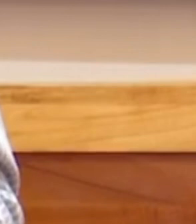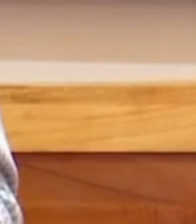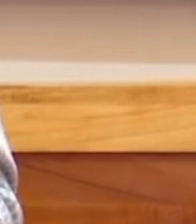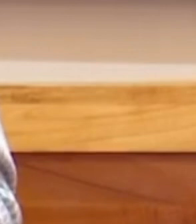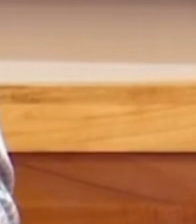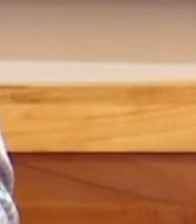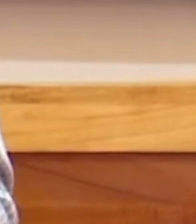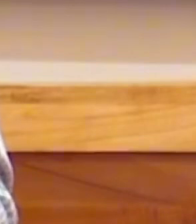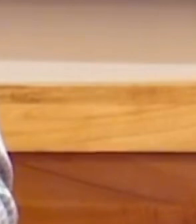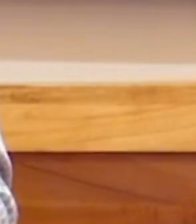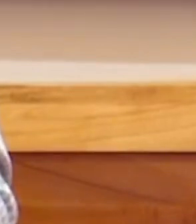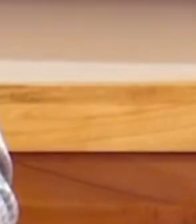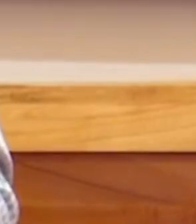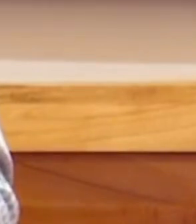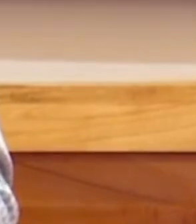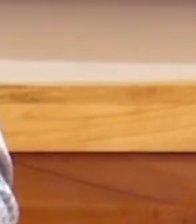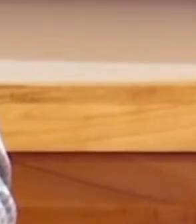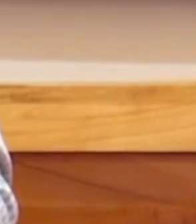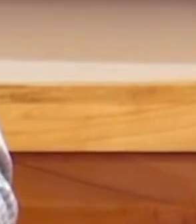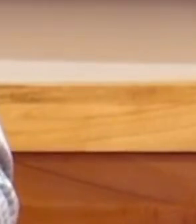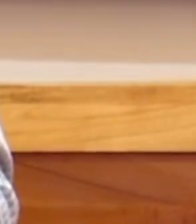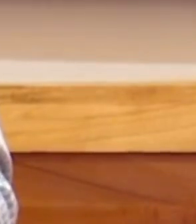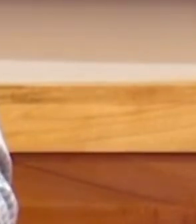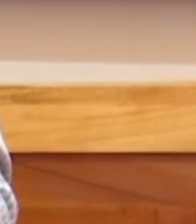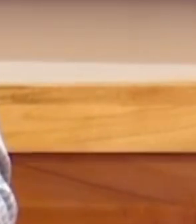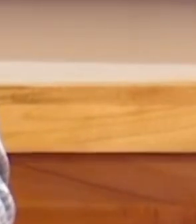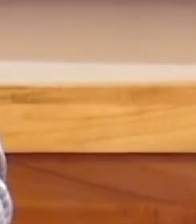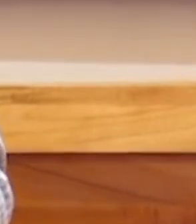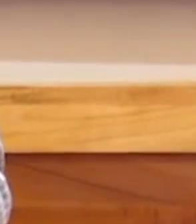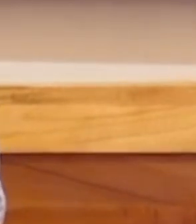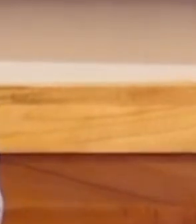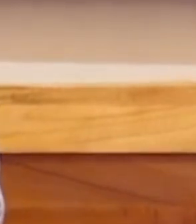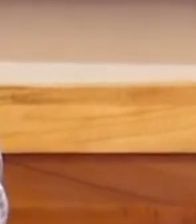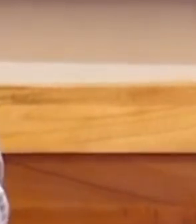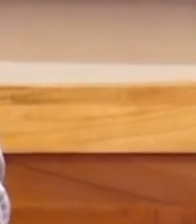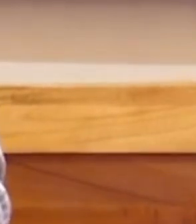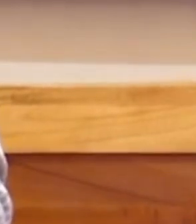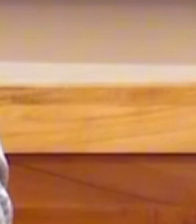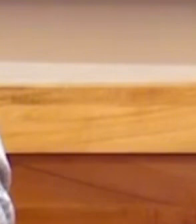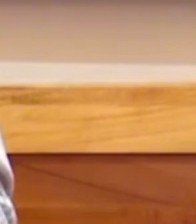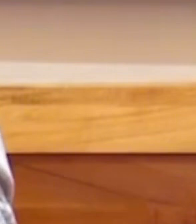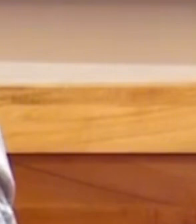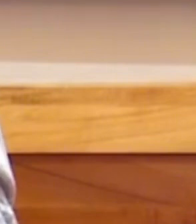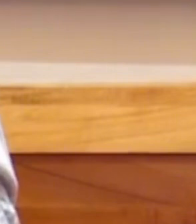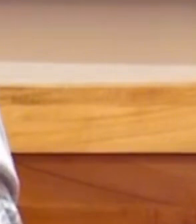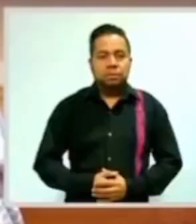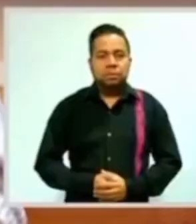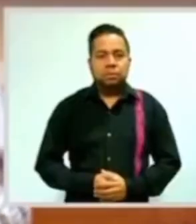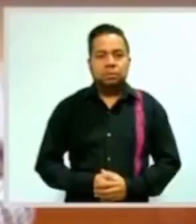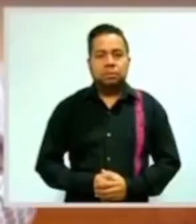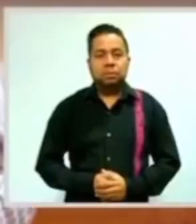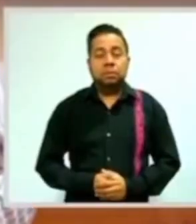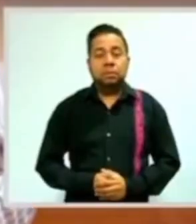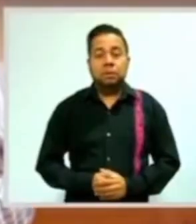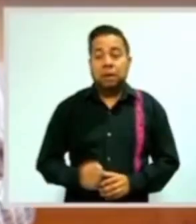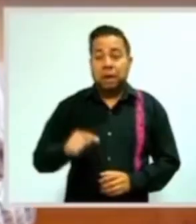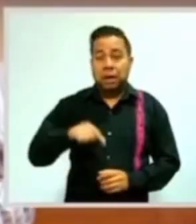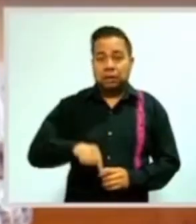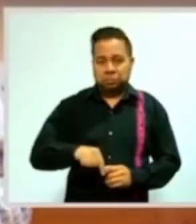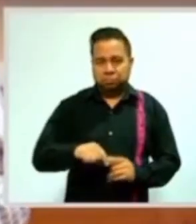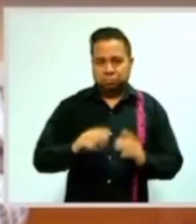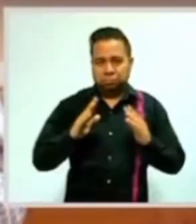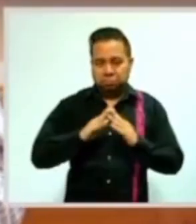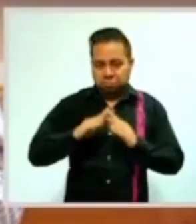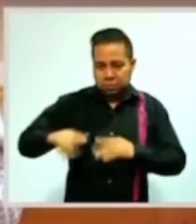el aspecto religioso, 8 iglesias, y 2 son edificios civiles, el Palacio de Gobierno y